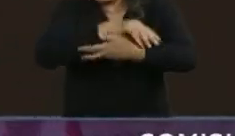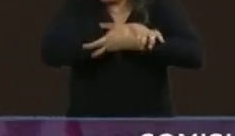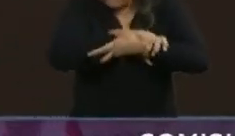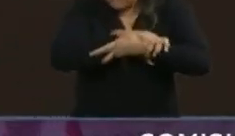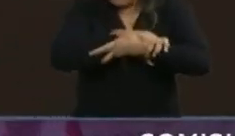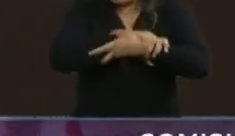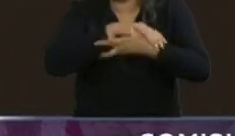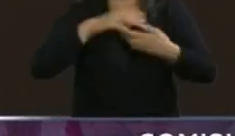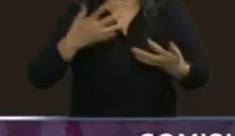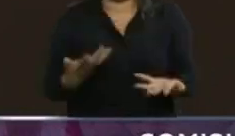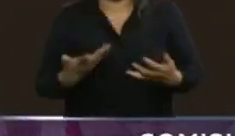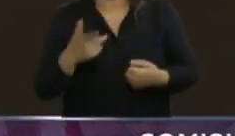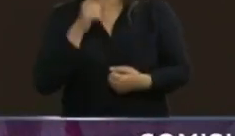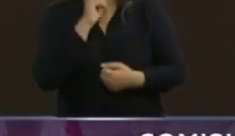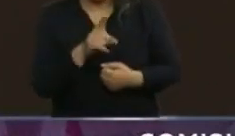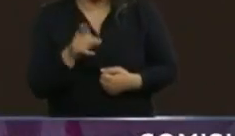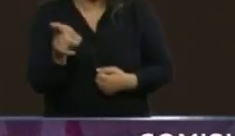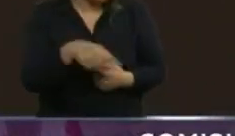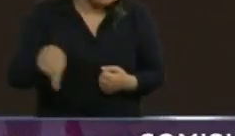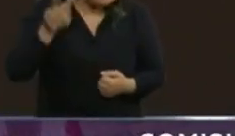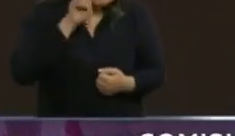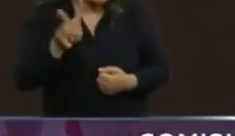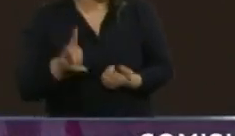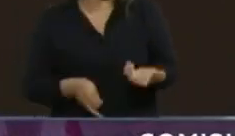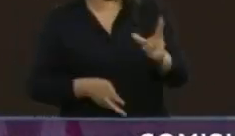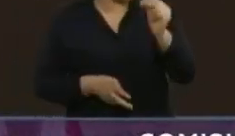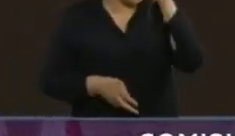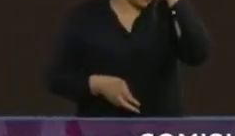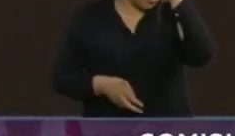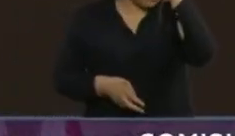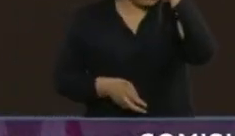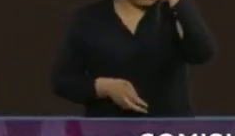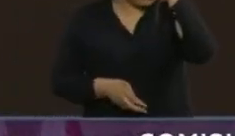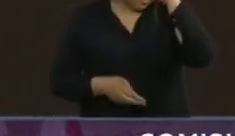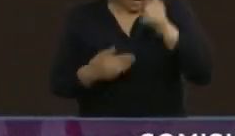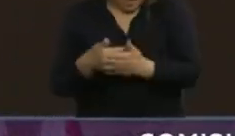que absolutamente son reprobables, como este.